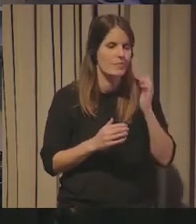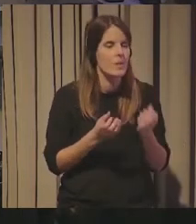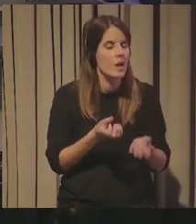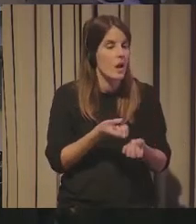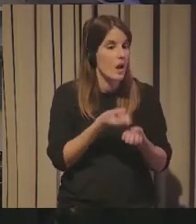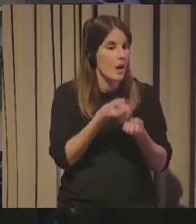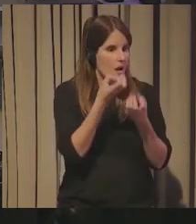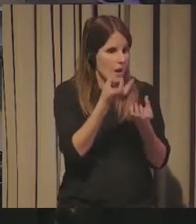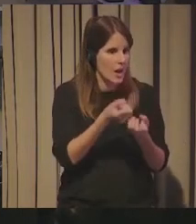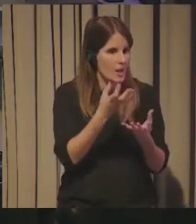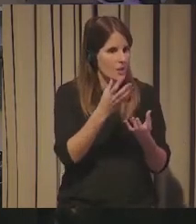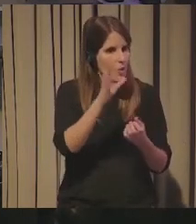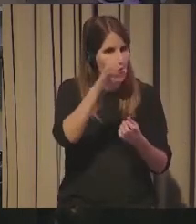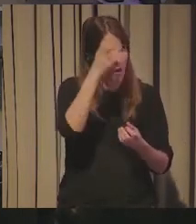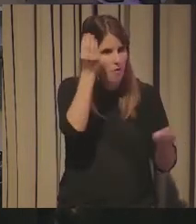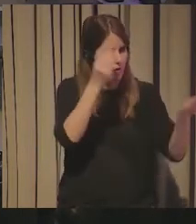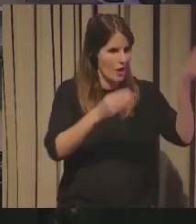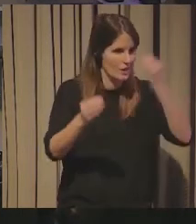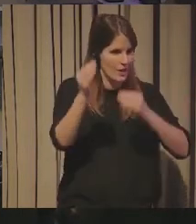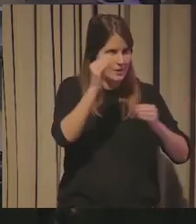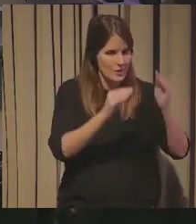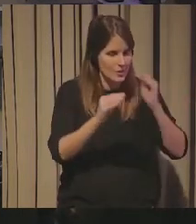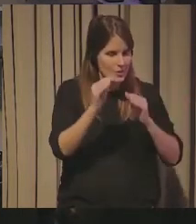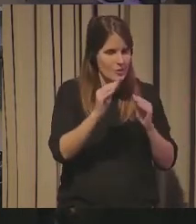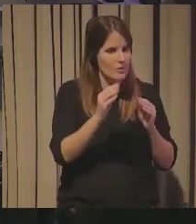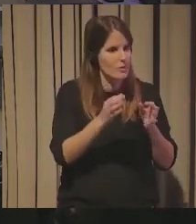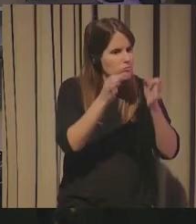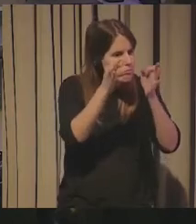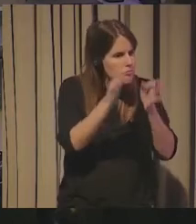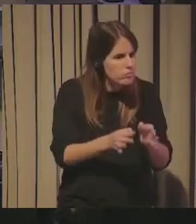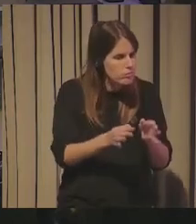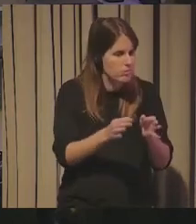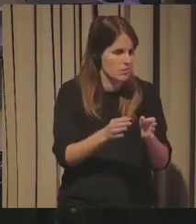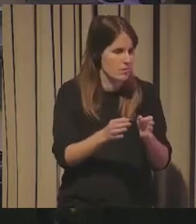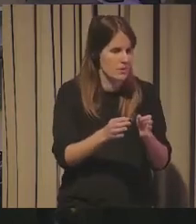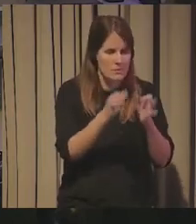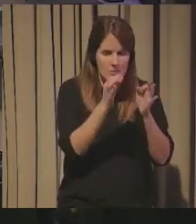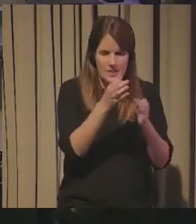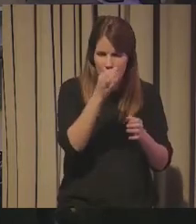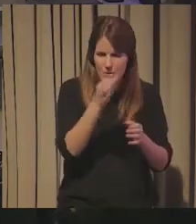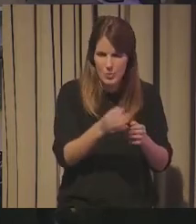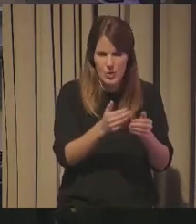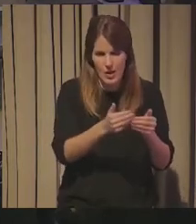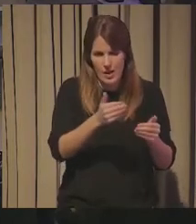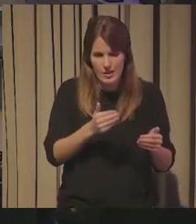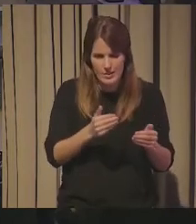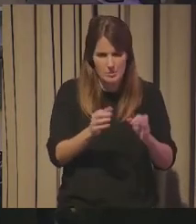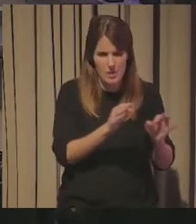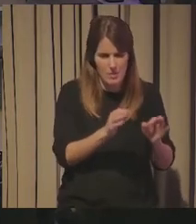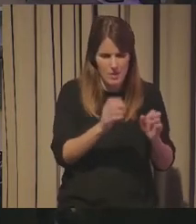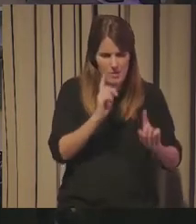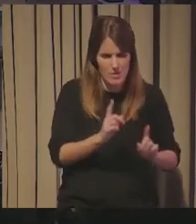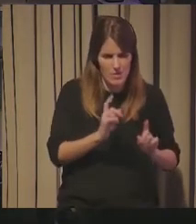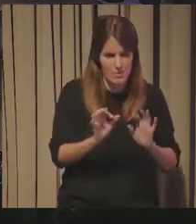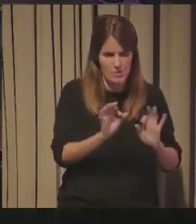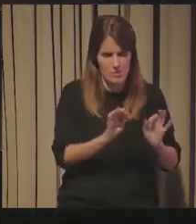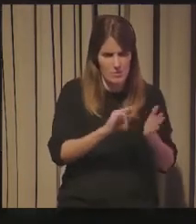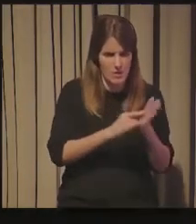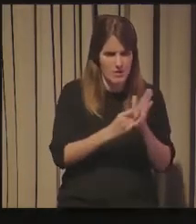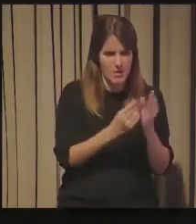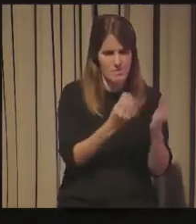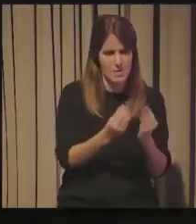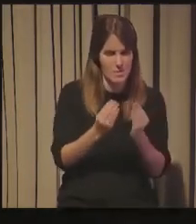fantástico y desde luego no hay ninguna manera de haberlo previsto, tampoco ninguna manera de planificarlo.